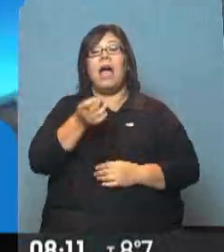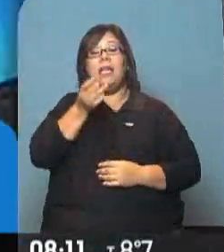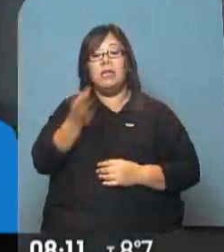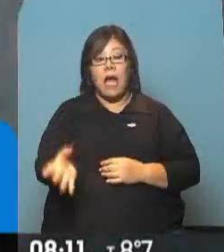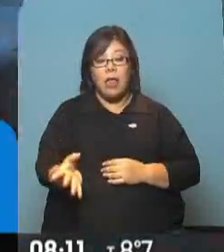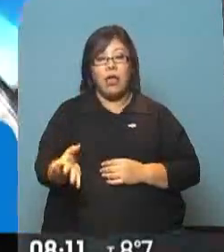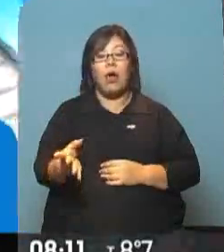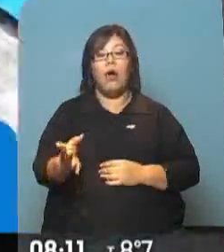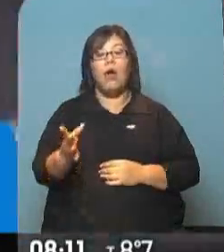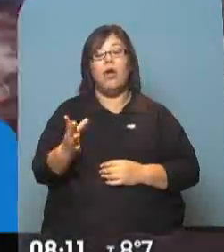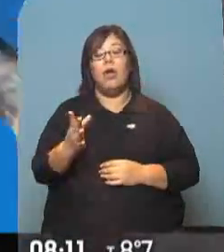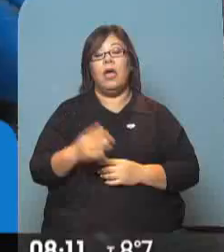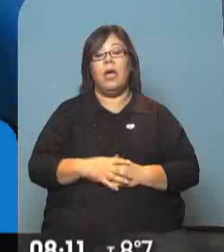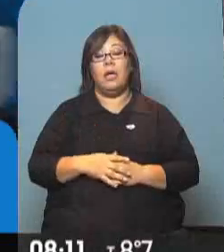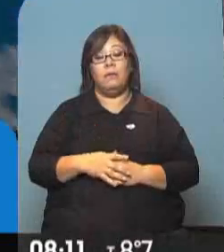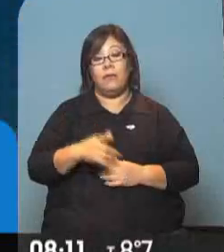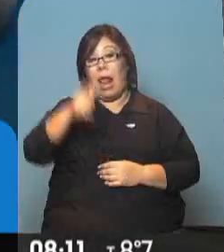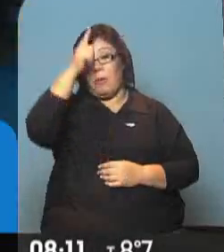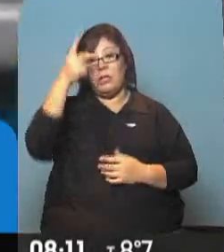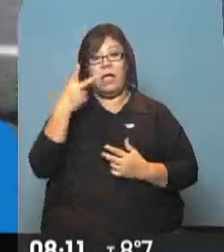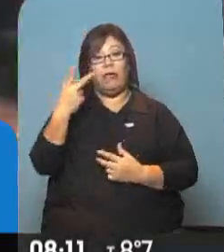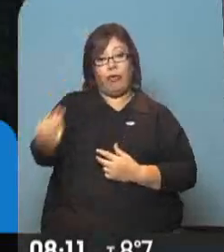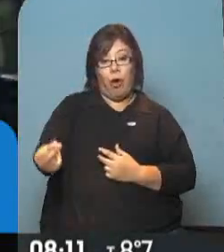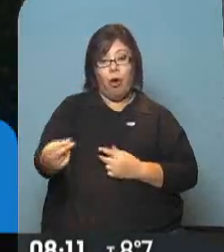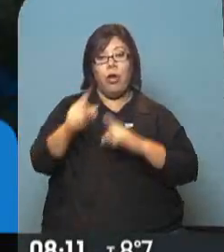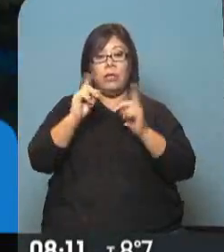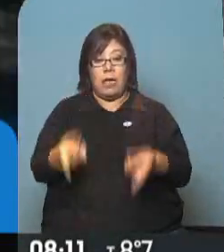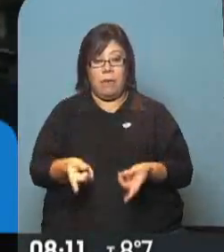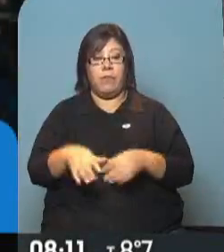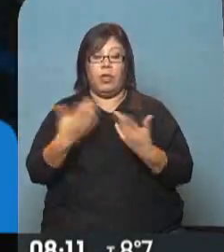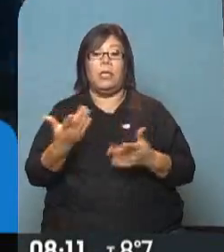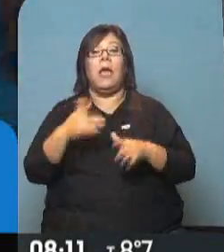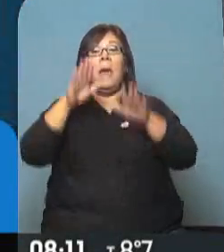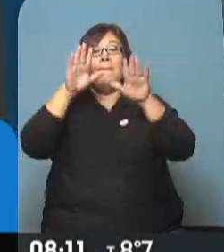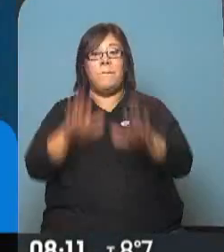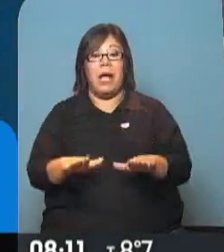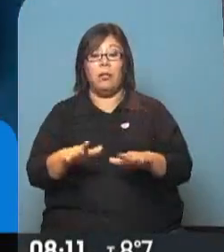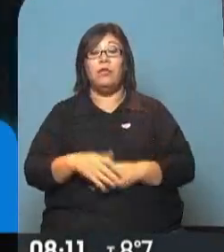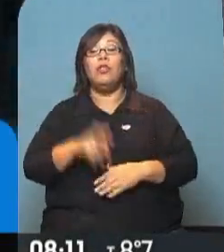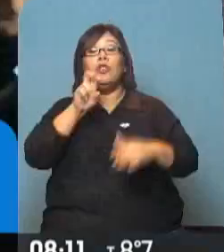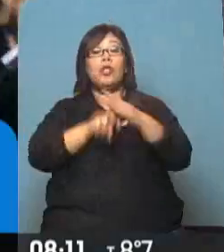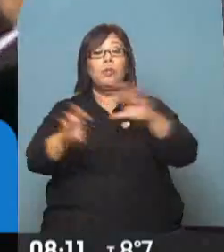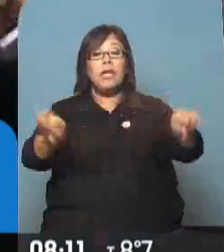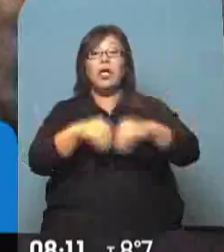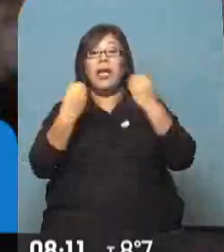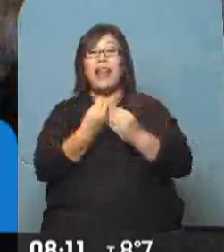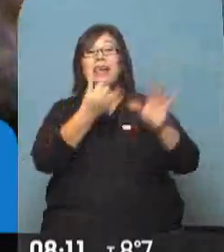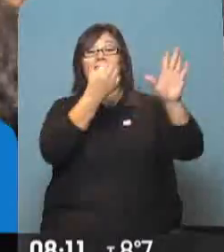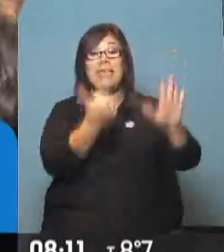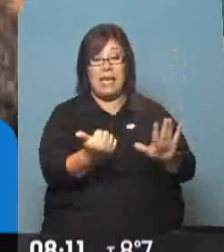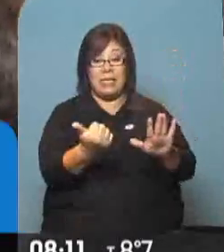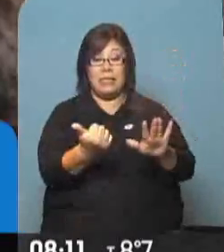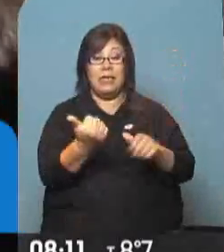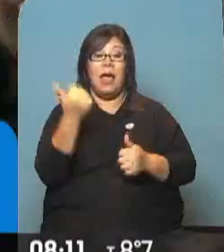autoridad y afectación del servicio. Tras esta situación, se declaró el paro en las 6 líneas de subte y el premetro.